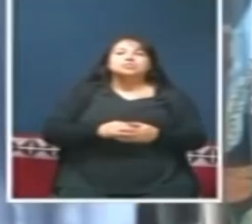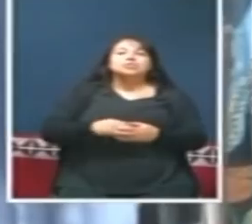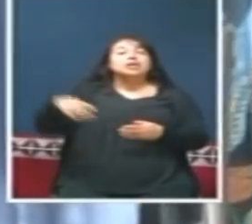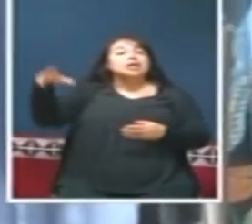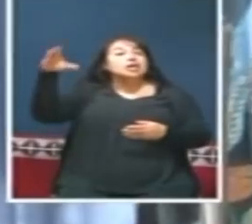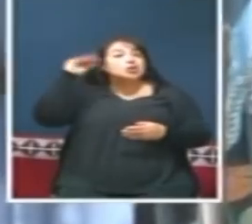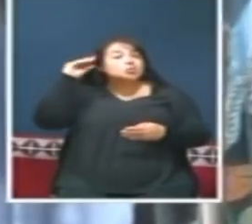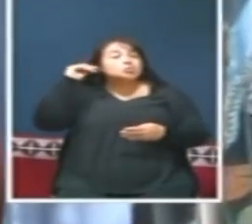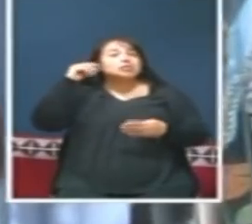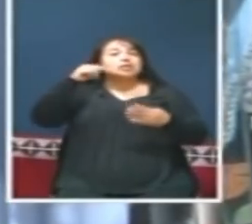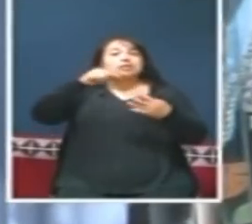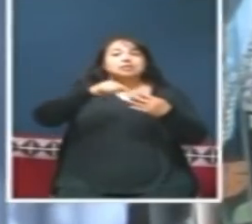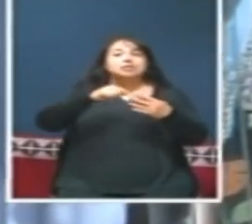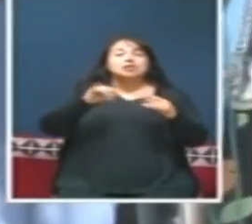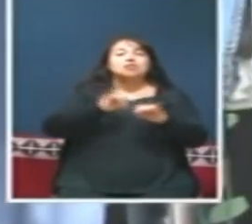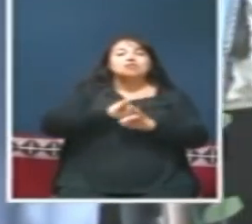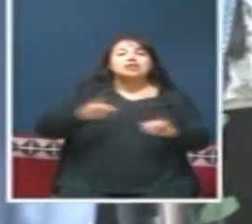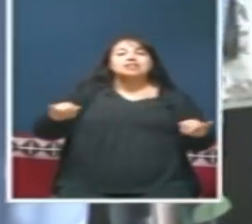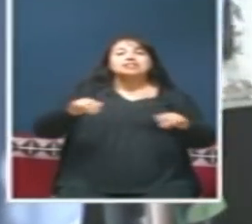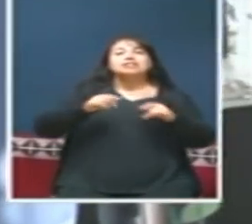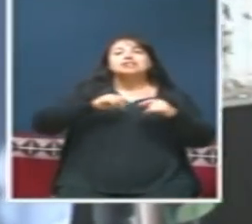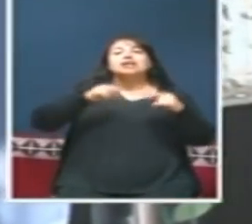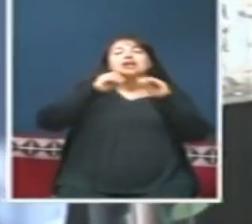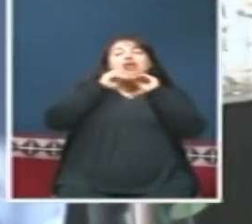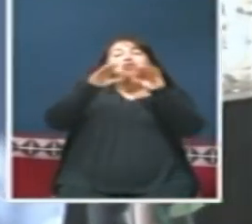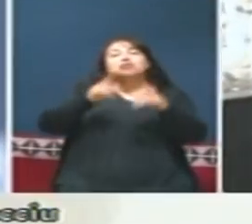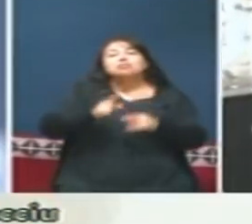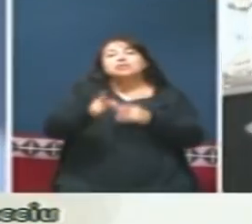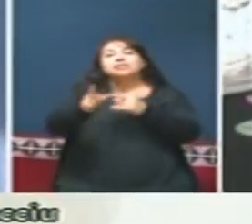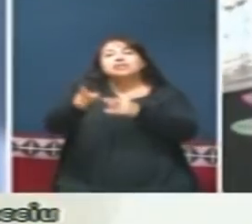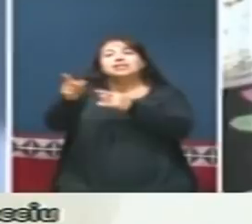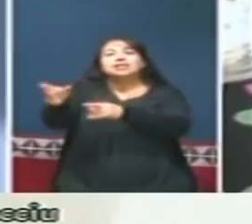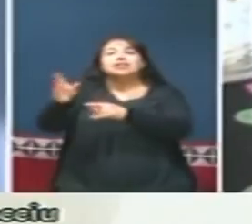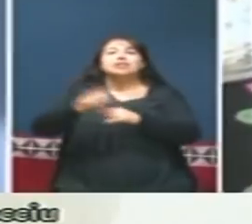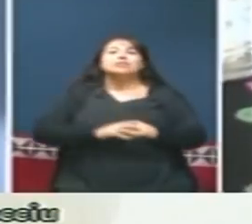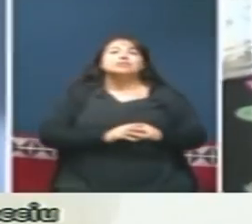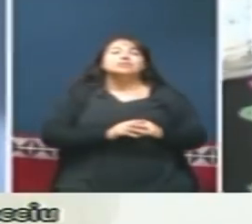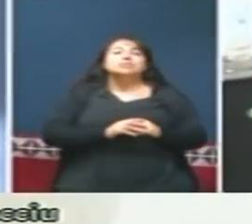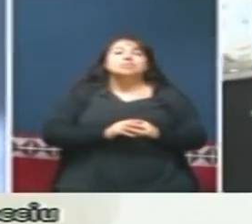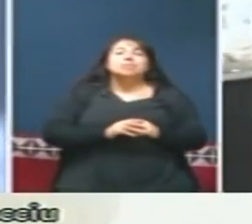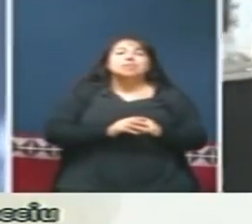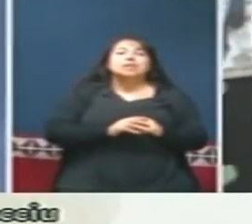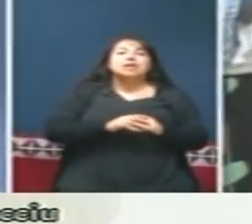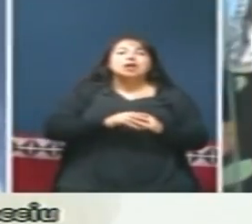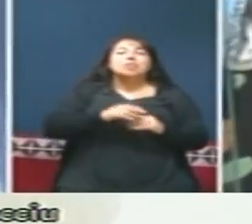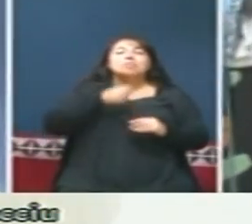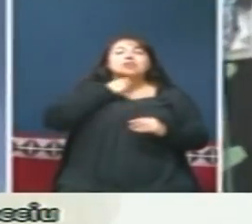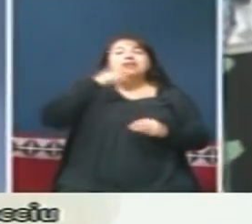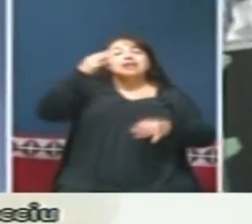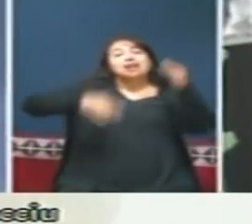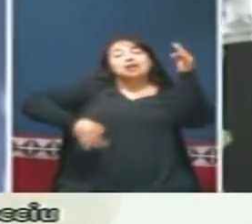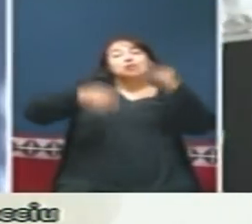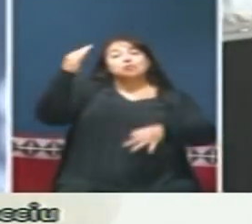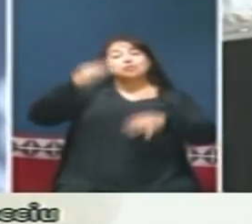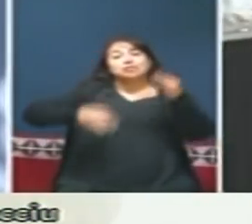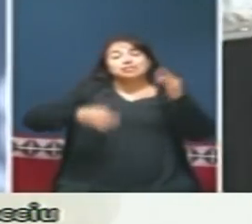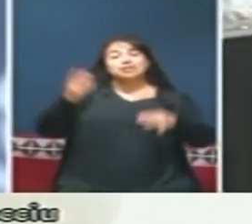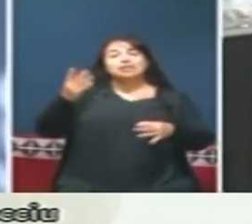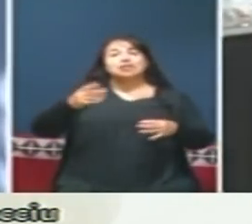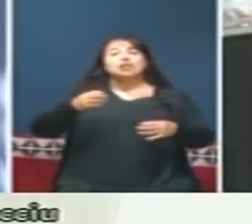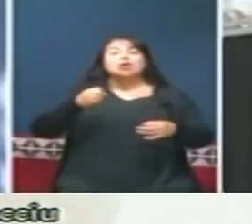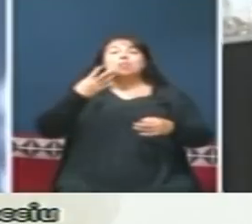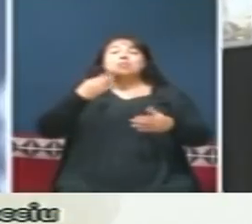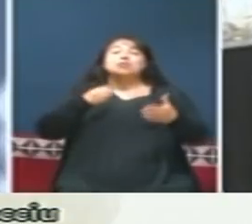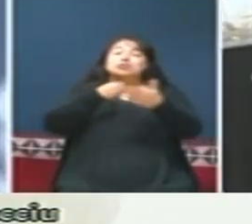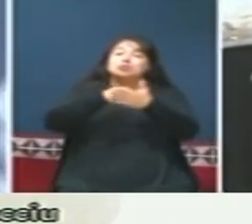escuchamos el himno de los cuatro mártires. En estos momentos también podemos observar cómo el cardenal enviado a la Santa Sede